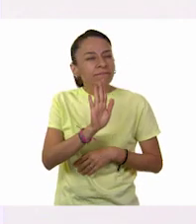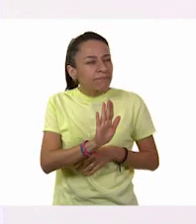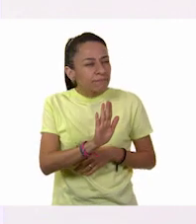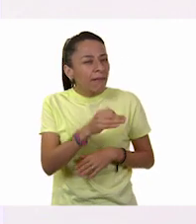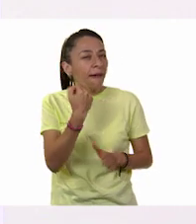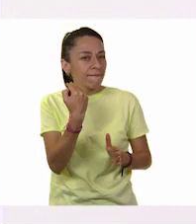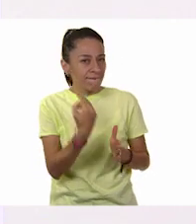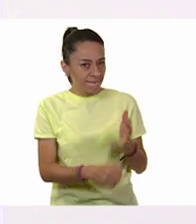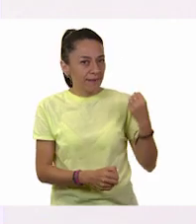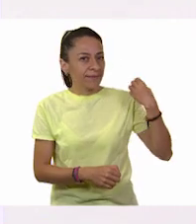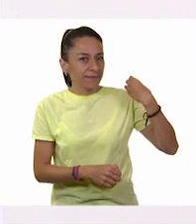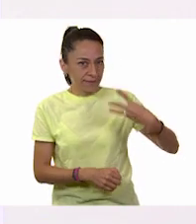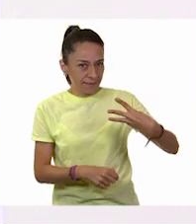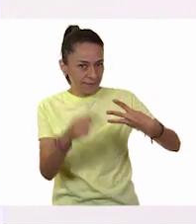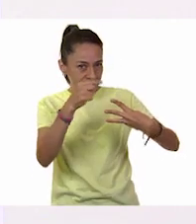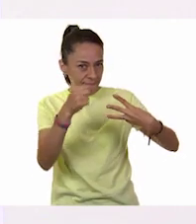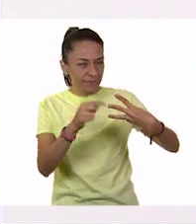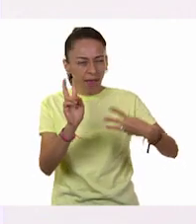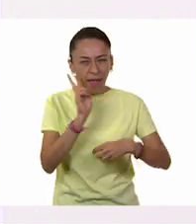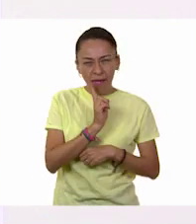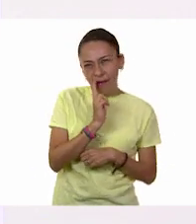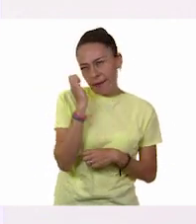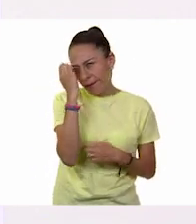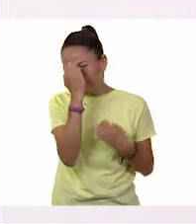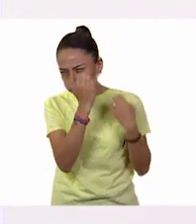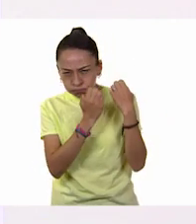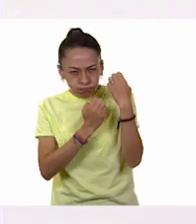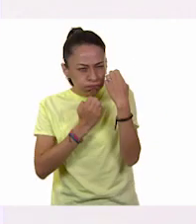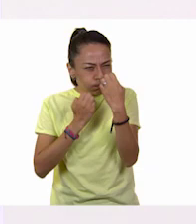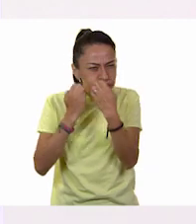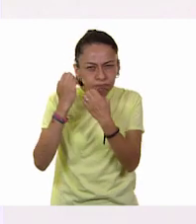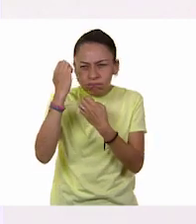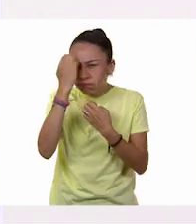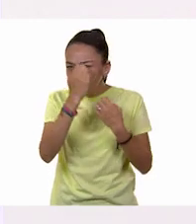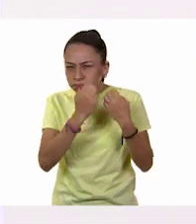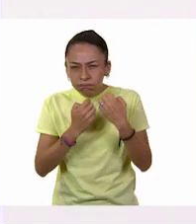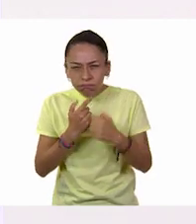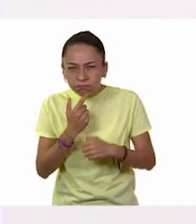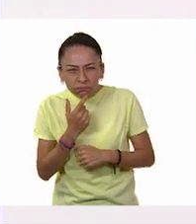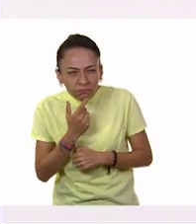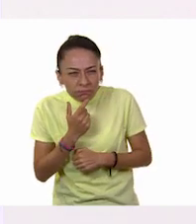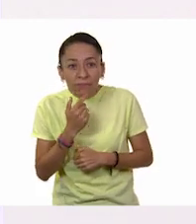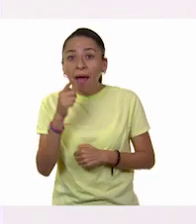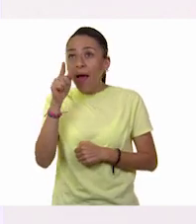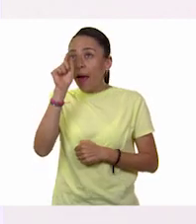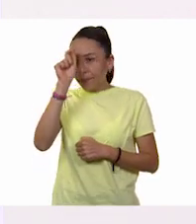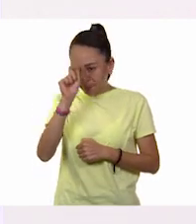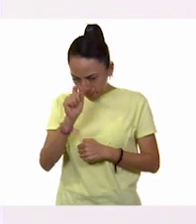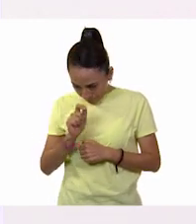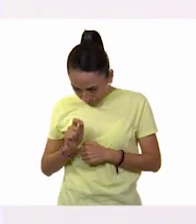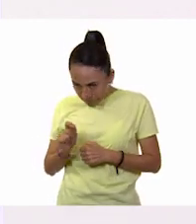ver, observemos. Aquí tenemos menor.